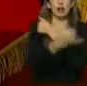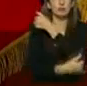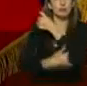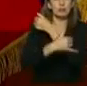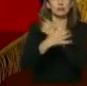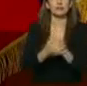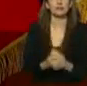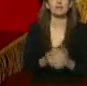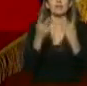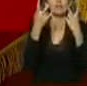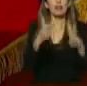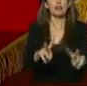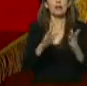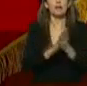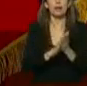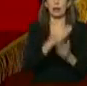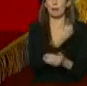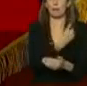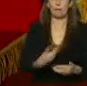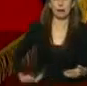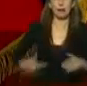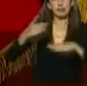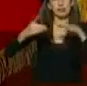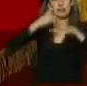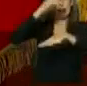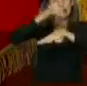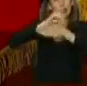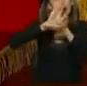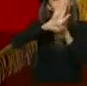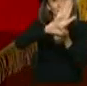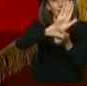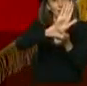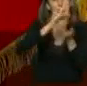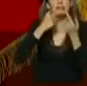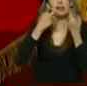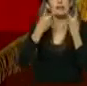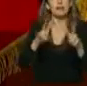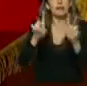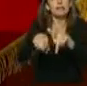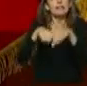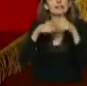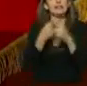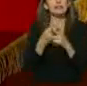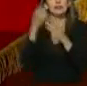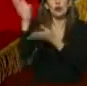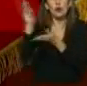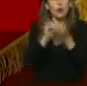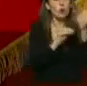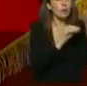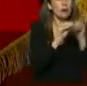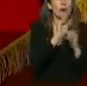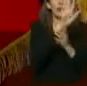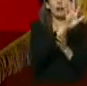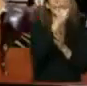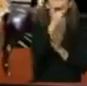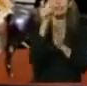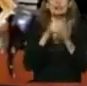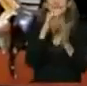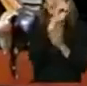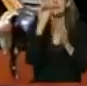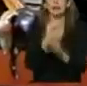Además, el señor presidente del Directorio del Seguro Social me ha informado que inició también la importación de otras 500.000 pruebas.